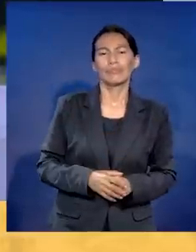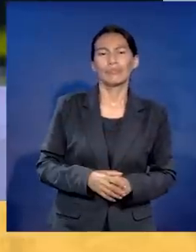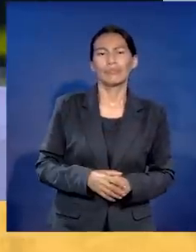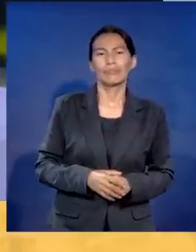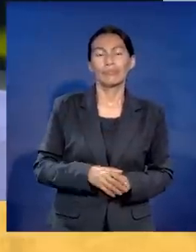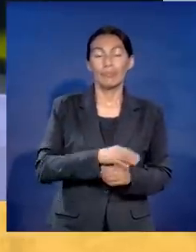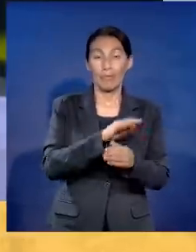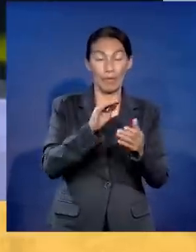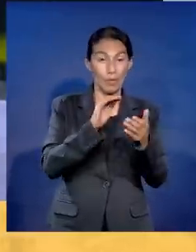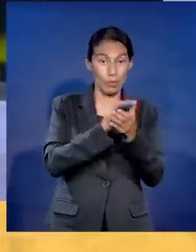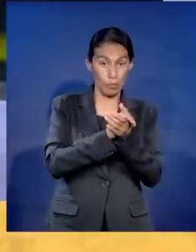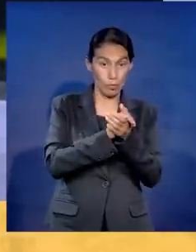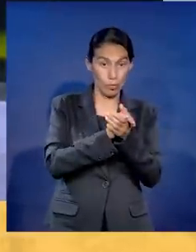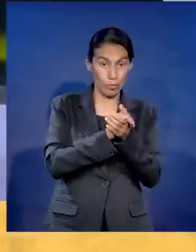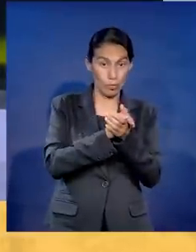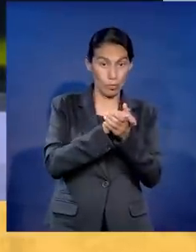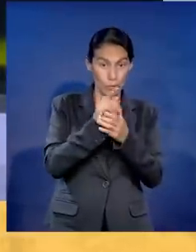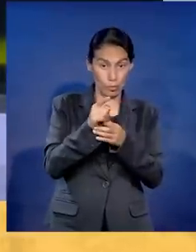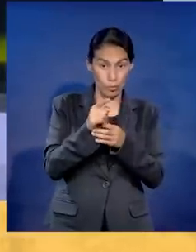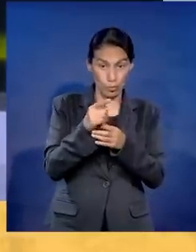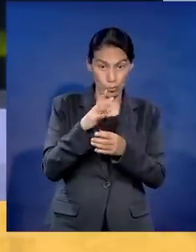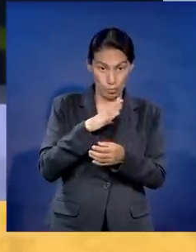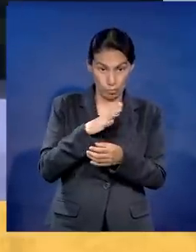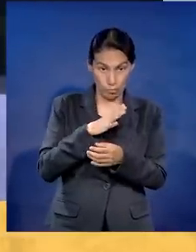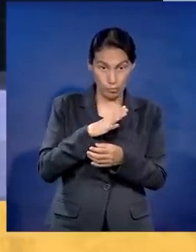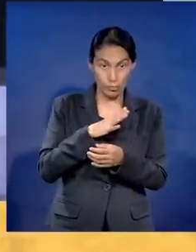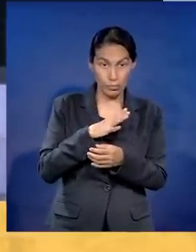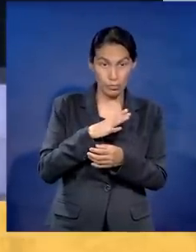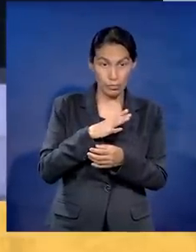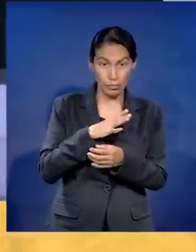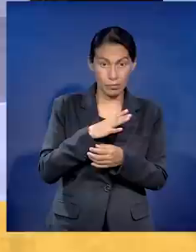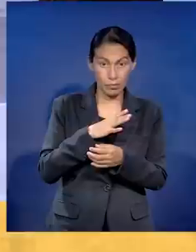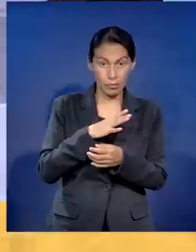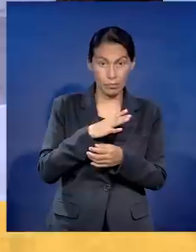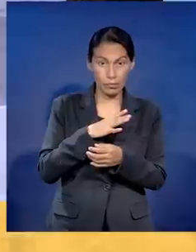Así que en gran medida, el esposo que usted tiene al lado